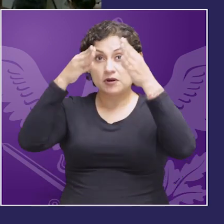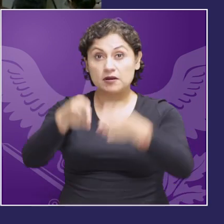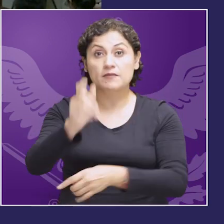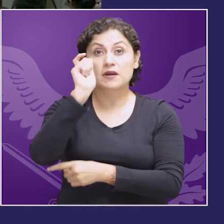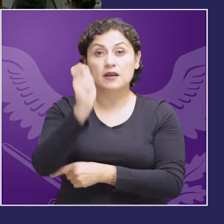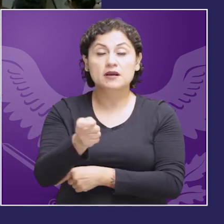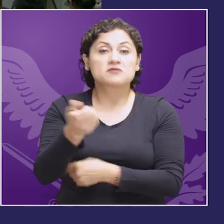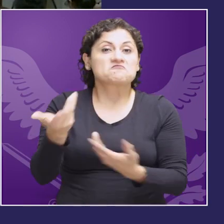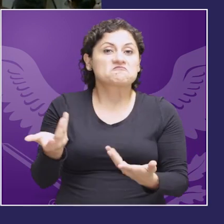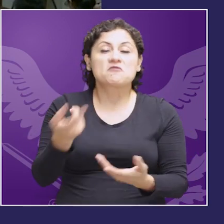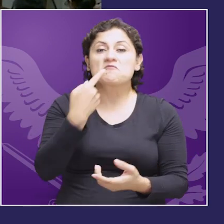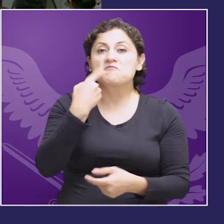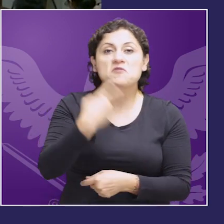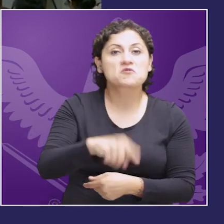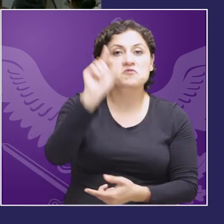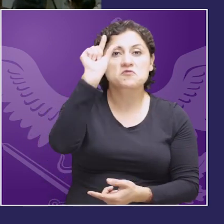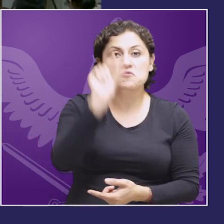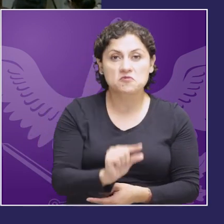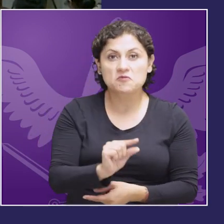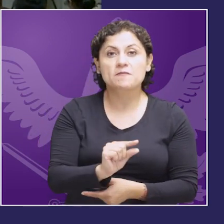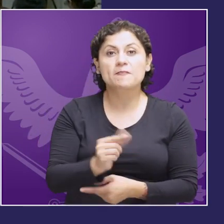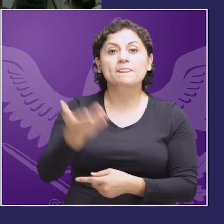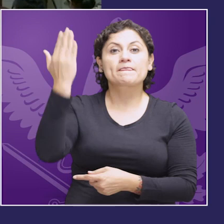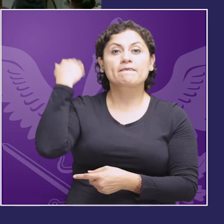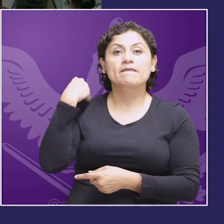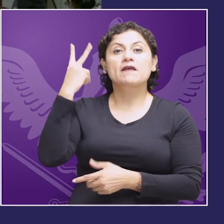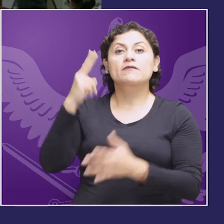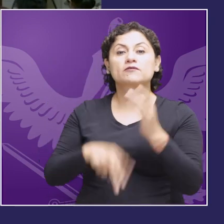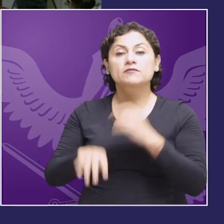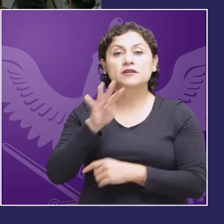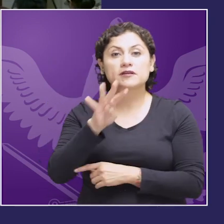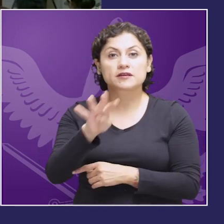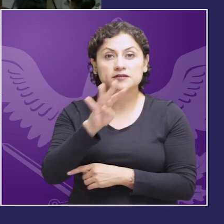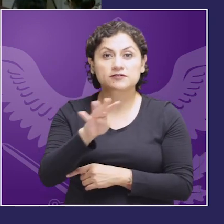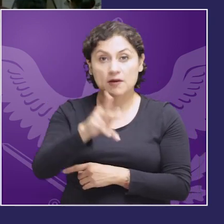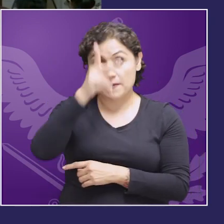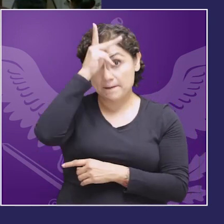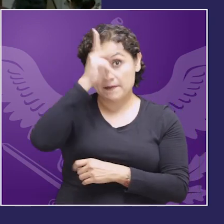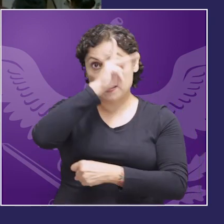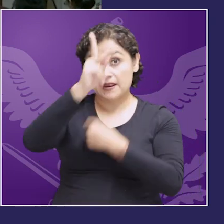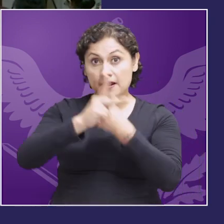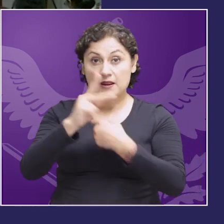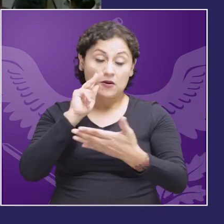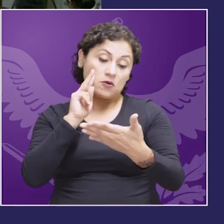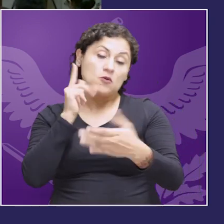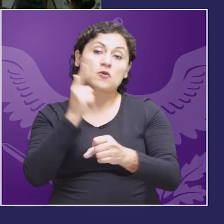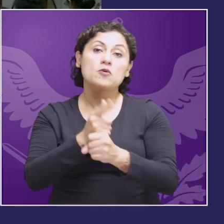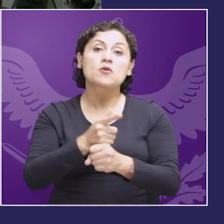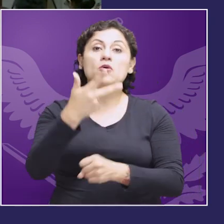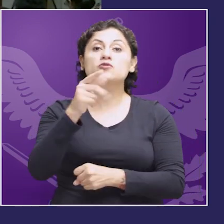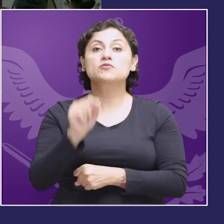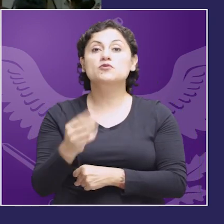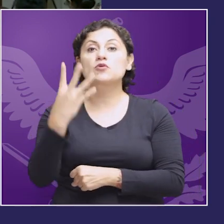grado de tentativa respecto a lesiones graves. Sin embargo, pareciera que un problema central en estos casos es la baja